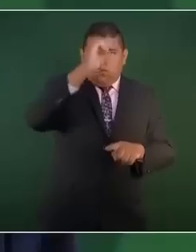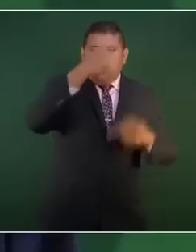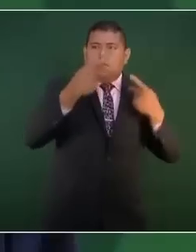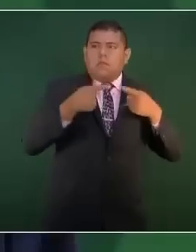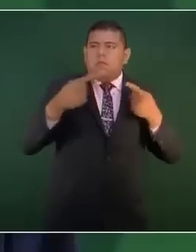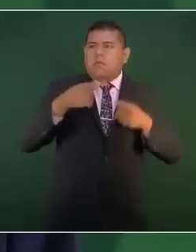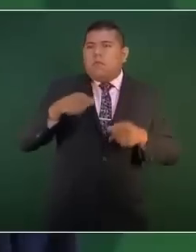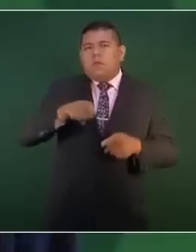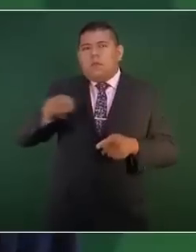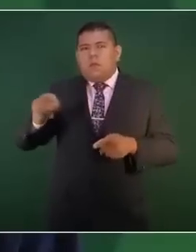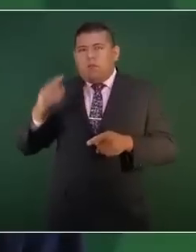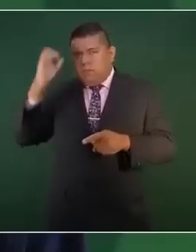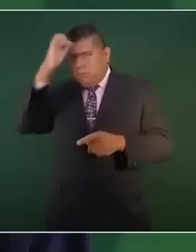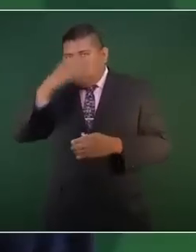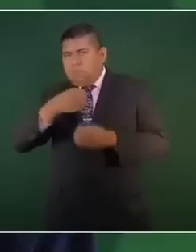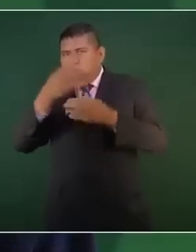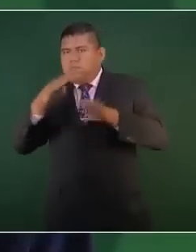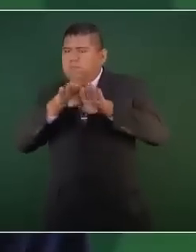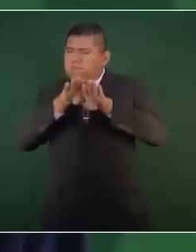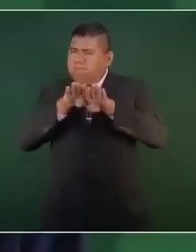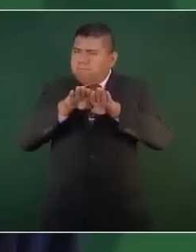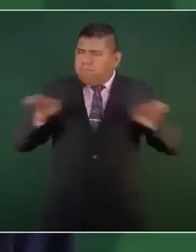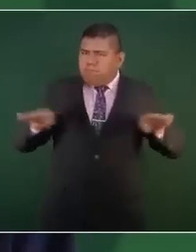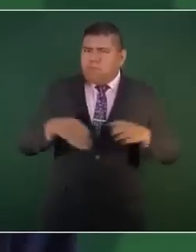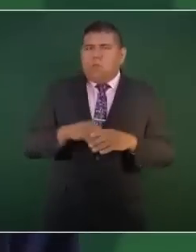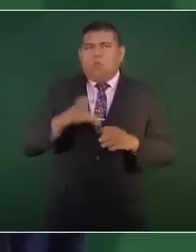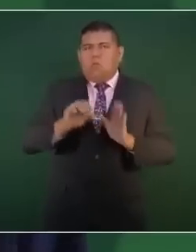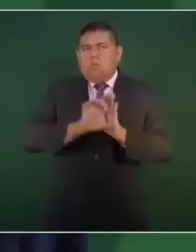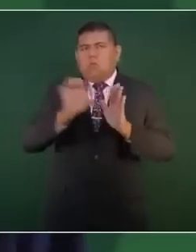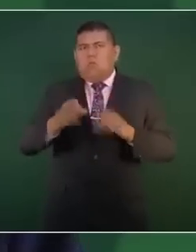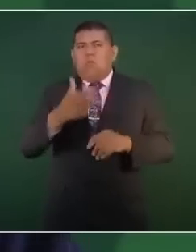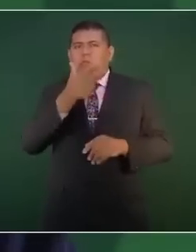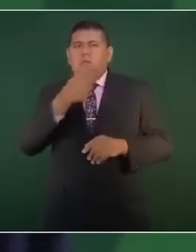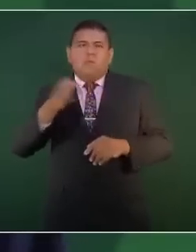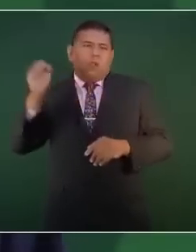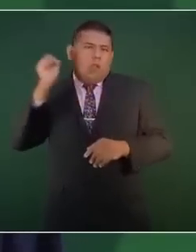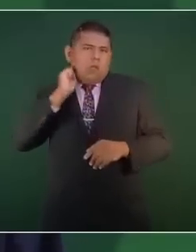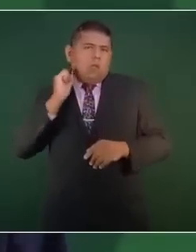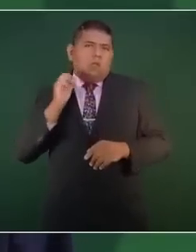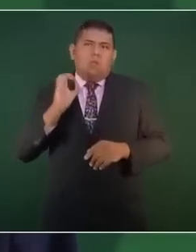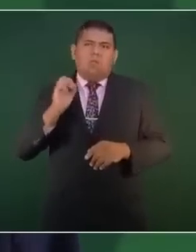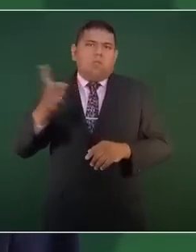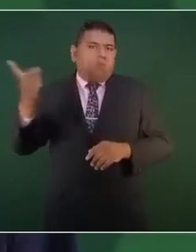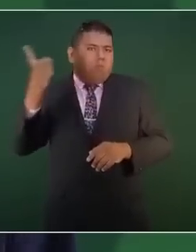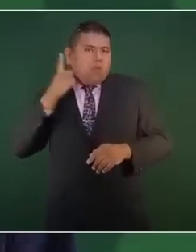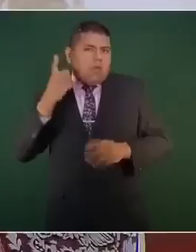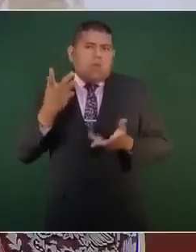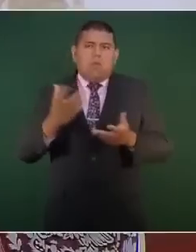o de un senador o de un diputado